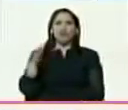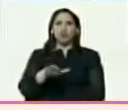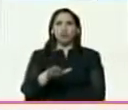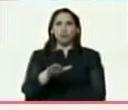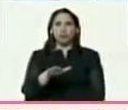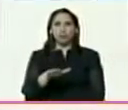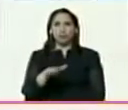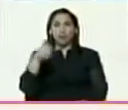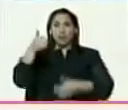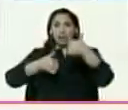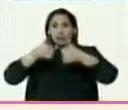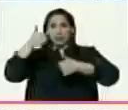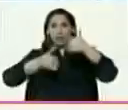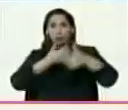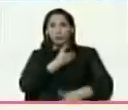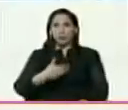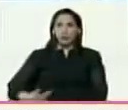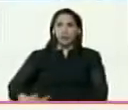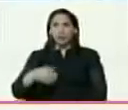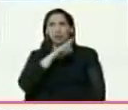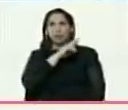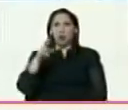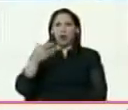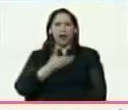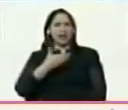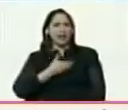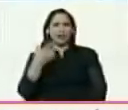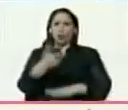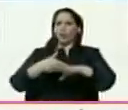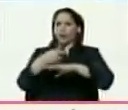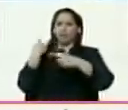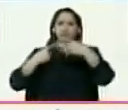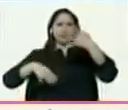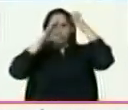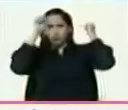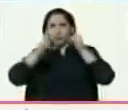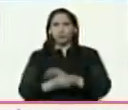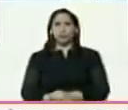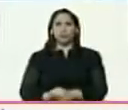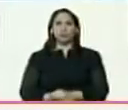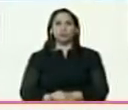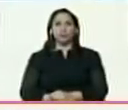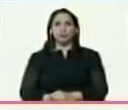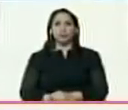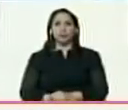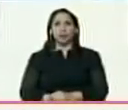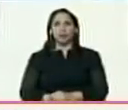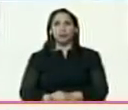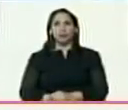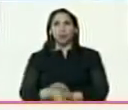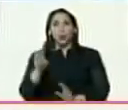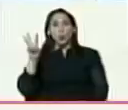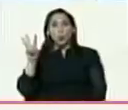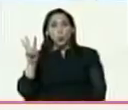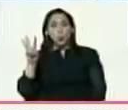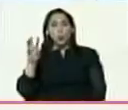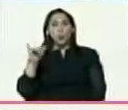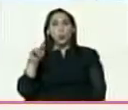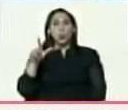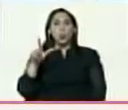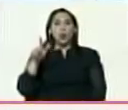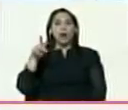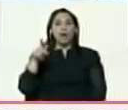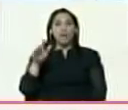candidatos a la presidencia de la república alcaldes gobernadores senadores y bueno citó a wilfredo cañizares quien